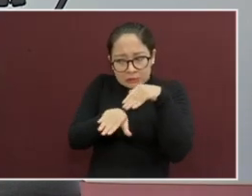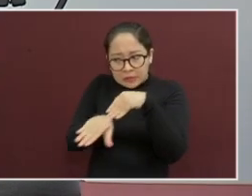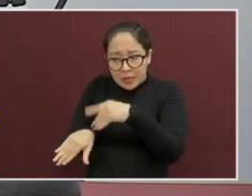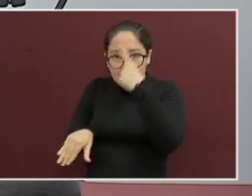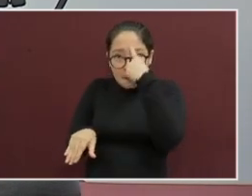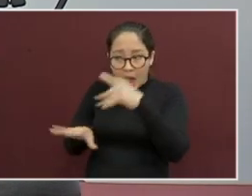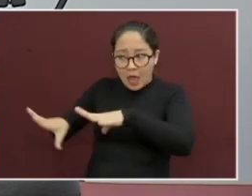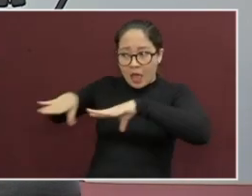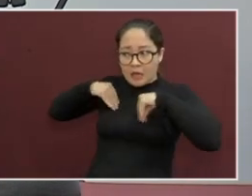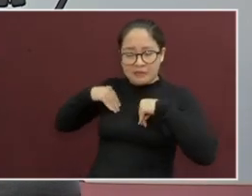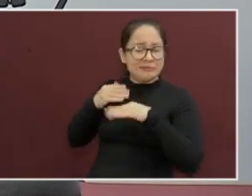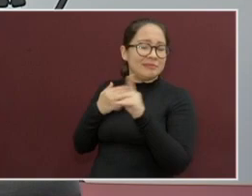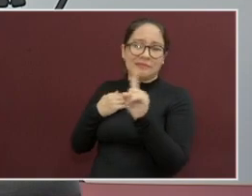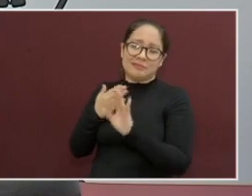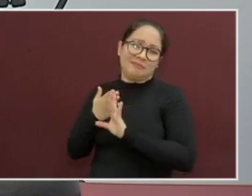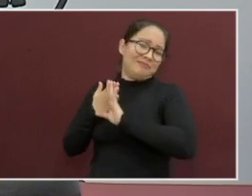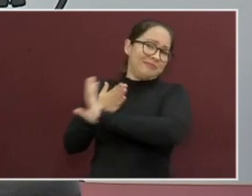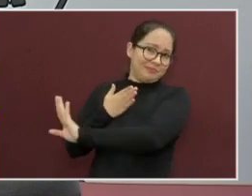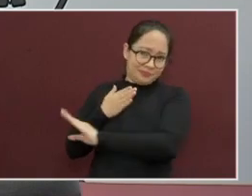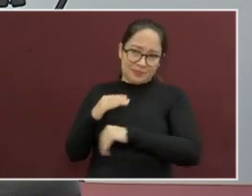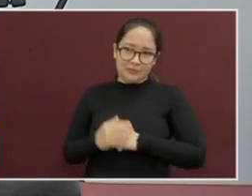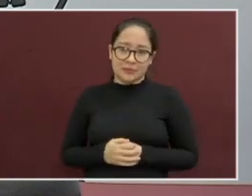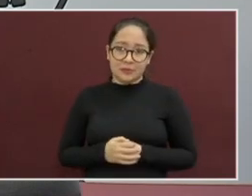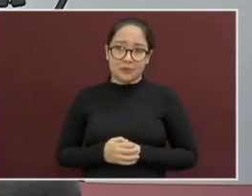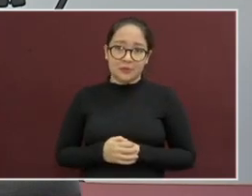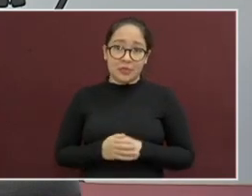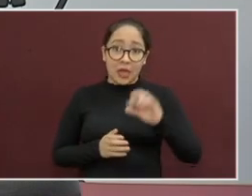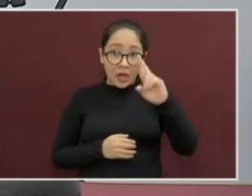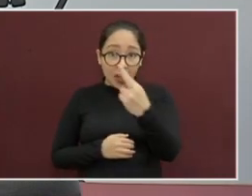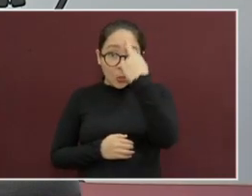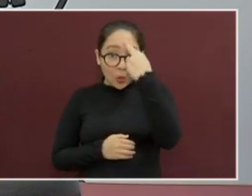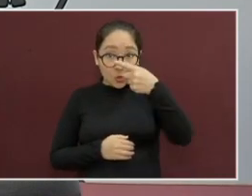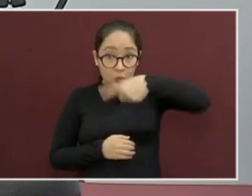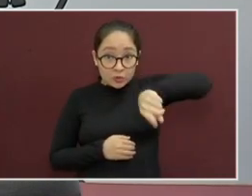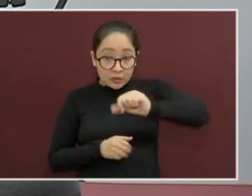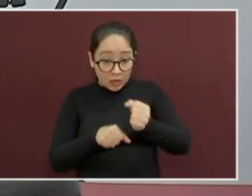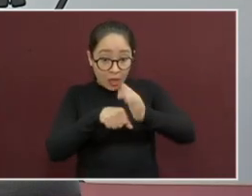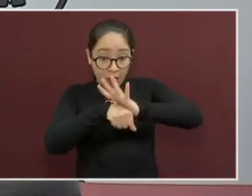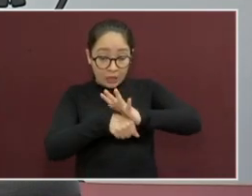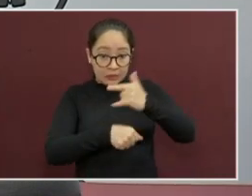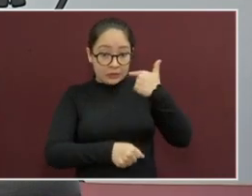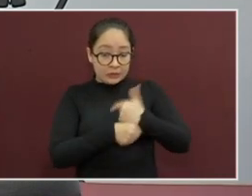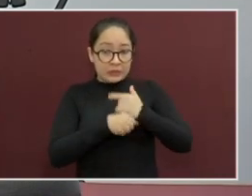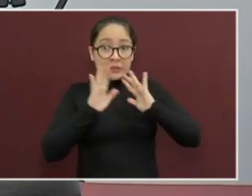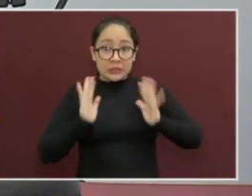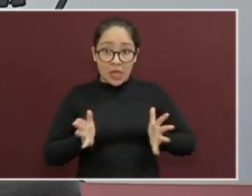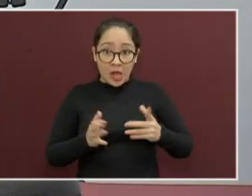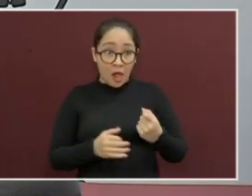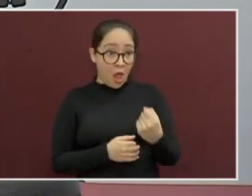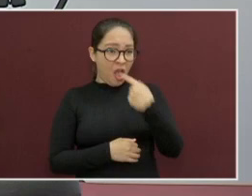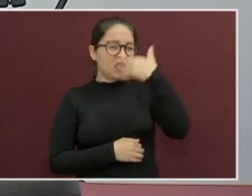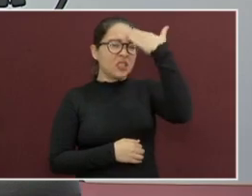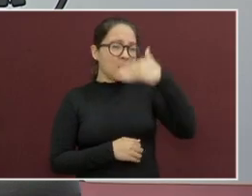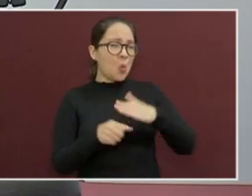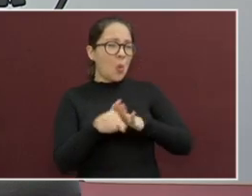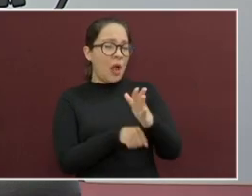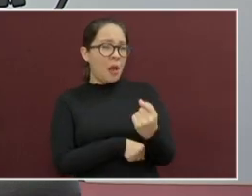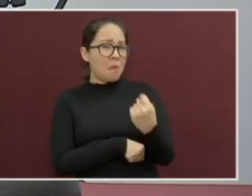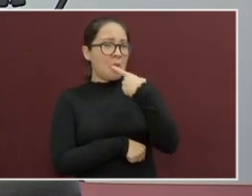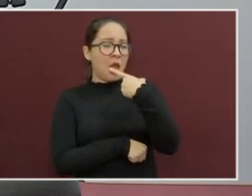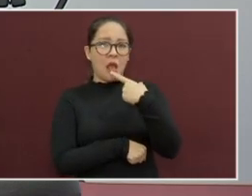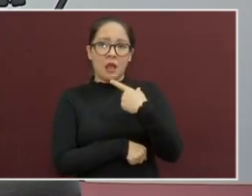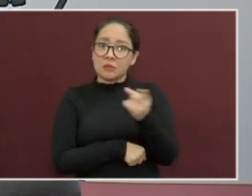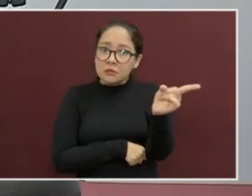contagiados recuerden no deben automedicarse de esta manera van a contribuir en gran